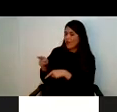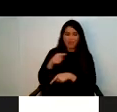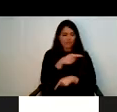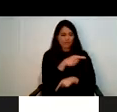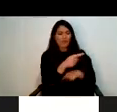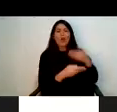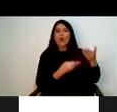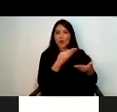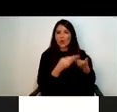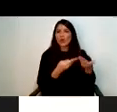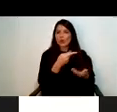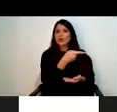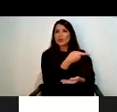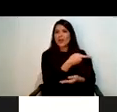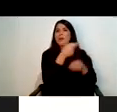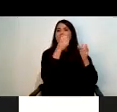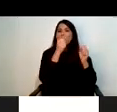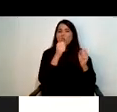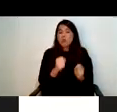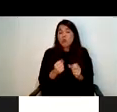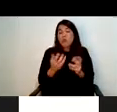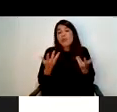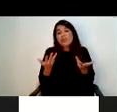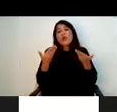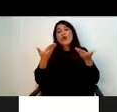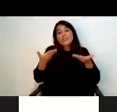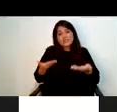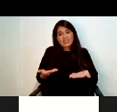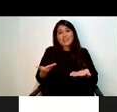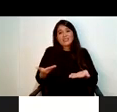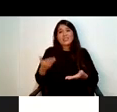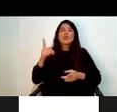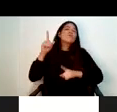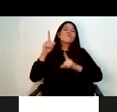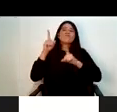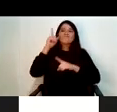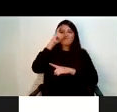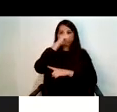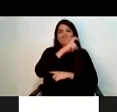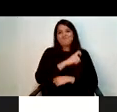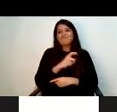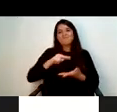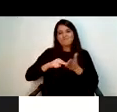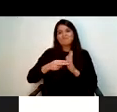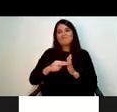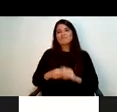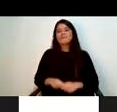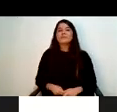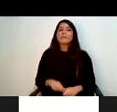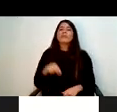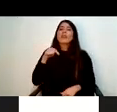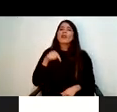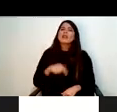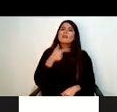puede generar o puede o está siendo una conducta problemática. Y acá me gustaría darles